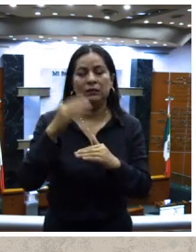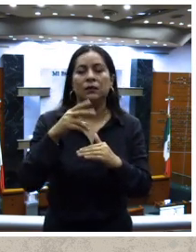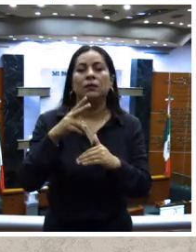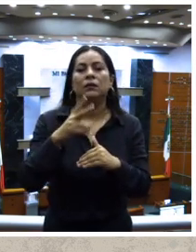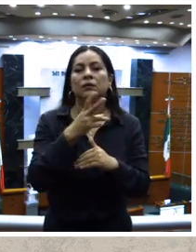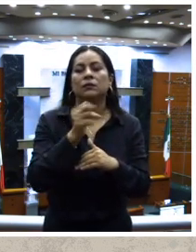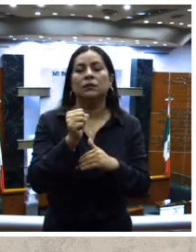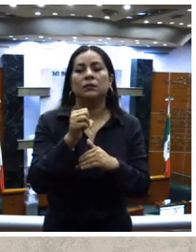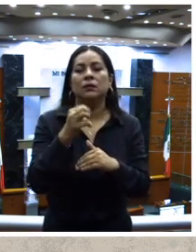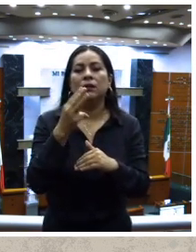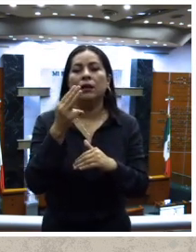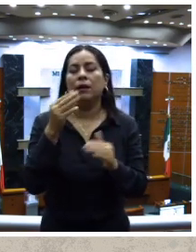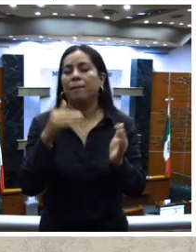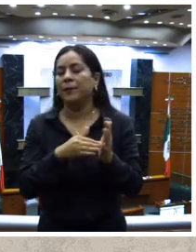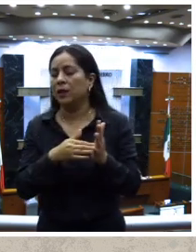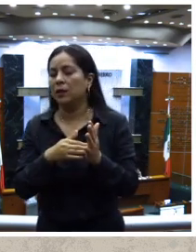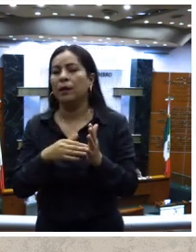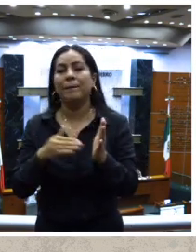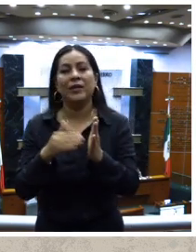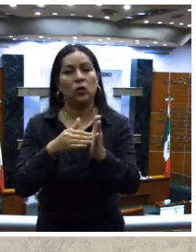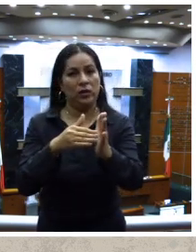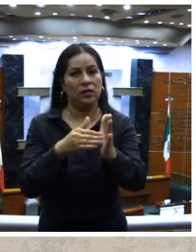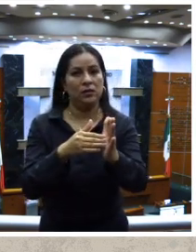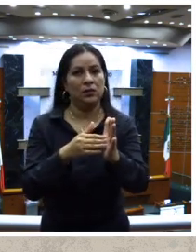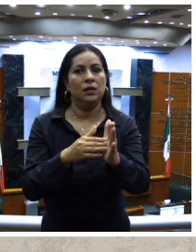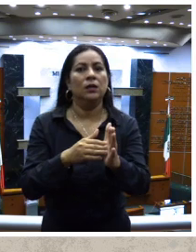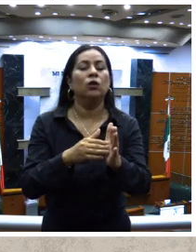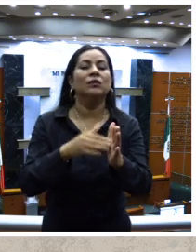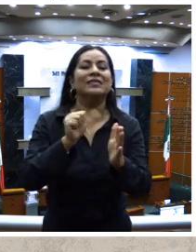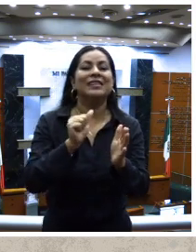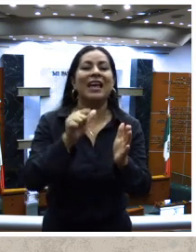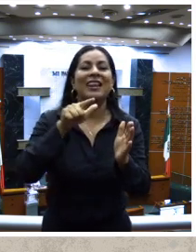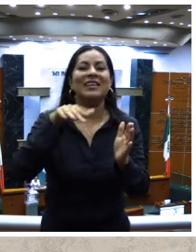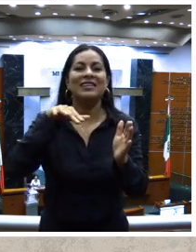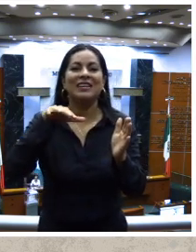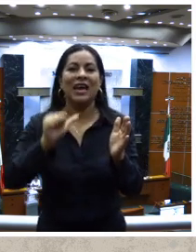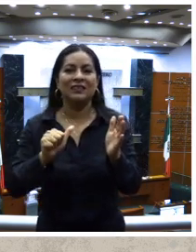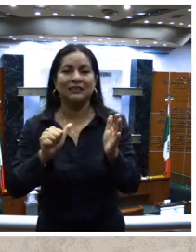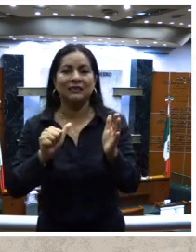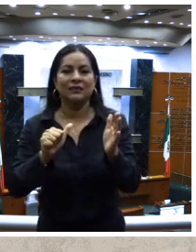260 mil millones de pesos. Con Carlos Salinas de Gortari, de